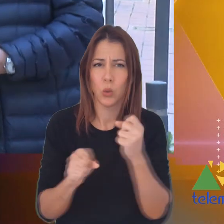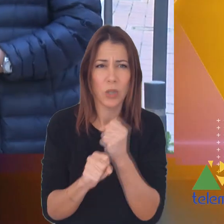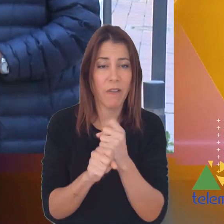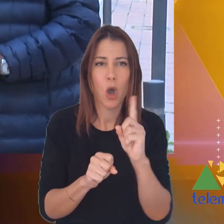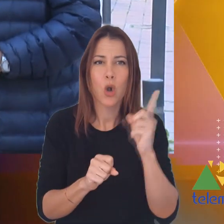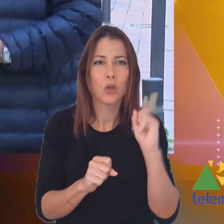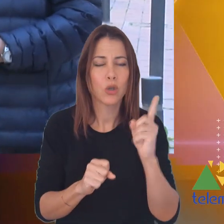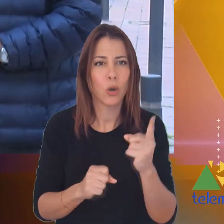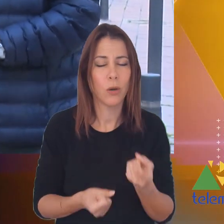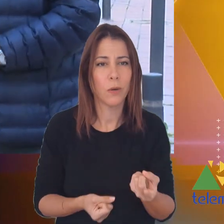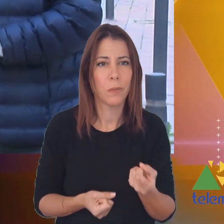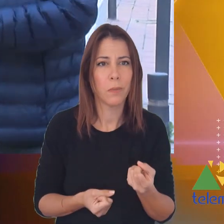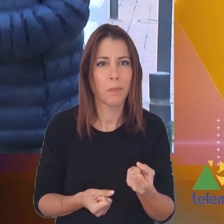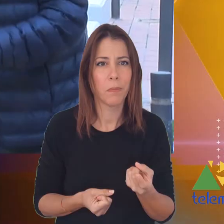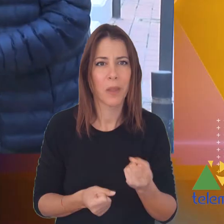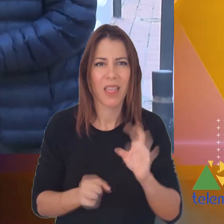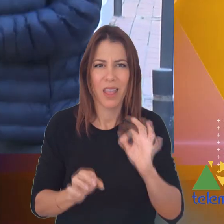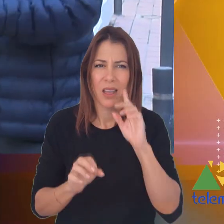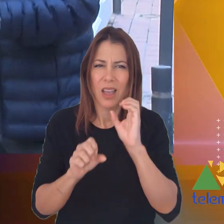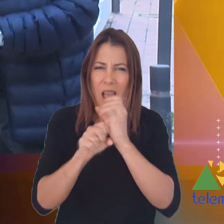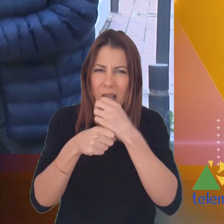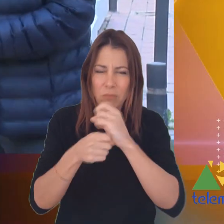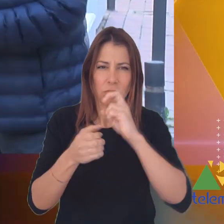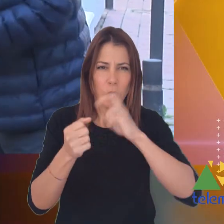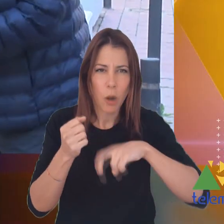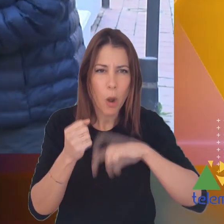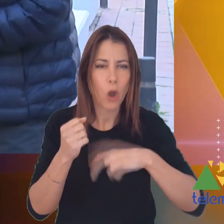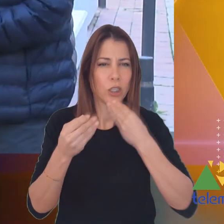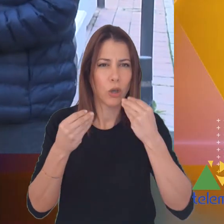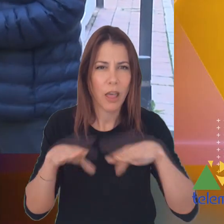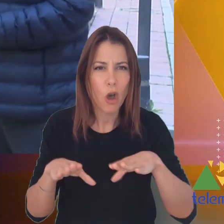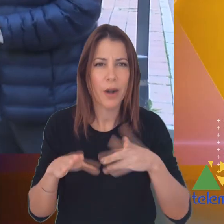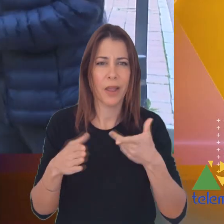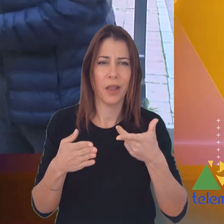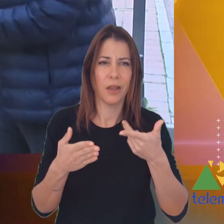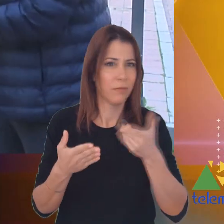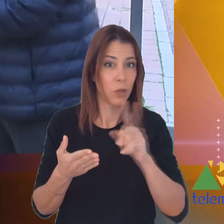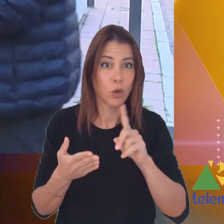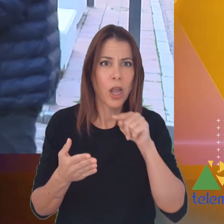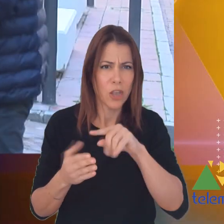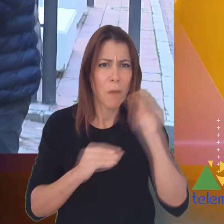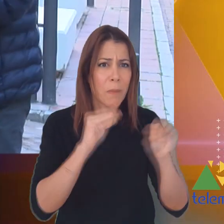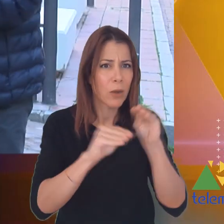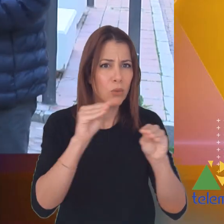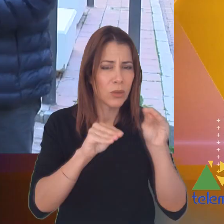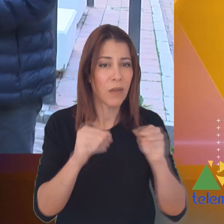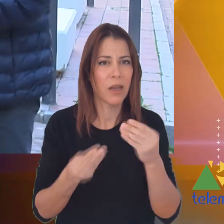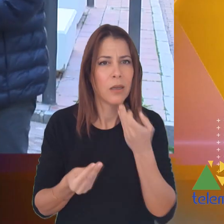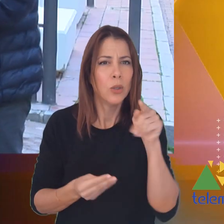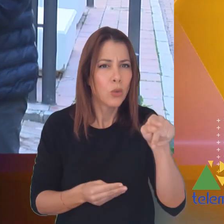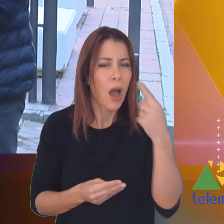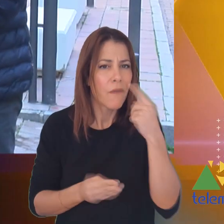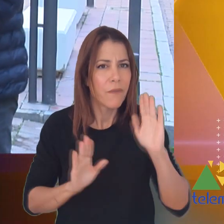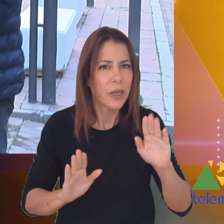no solo de antropólogos y de geógrafos y de historiadores, porque claro, ellos preguntaban, mire usted que